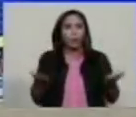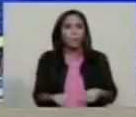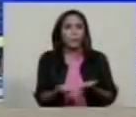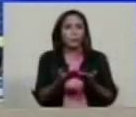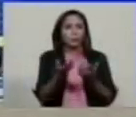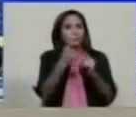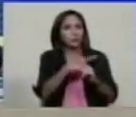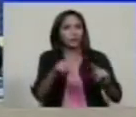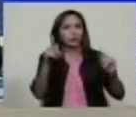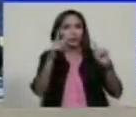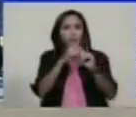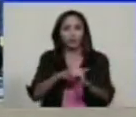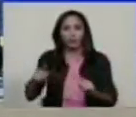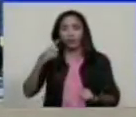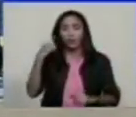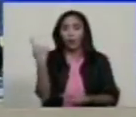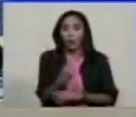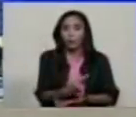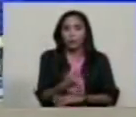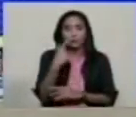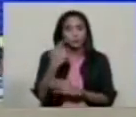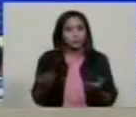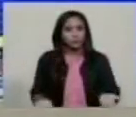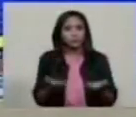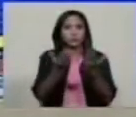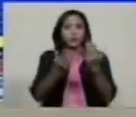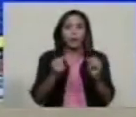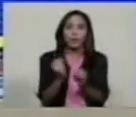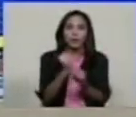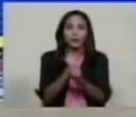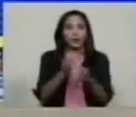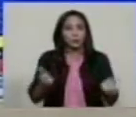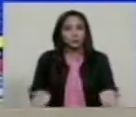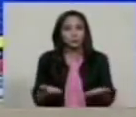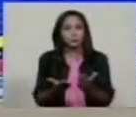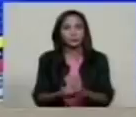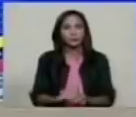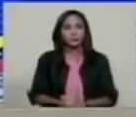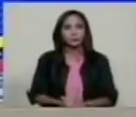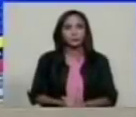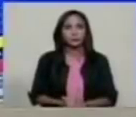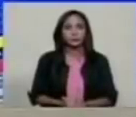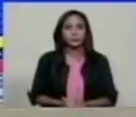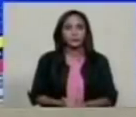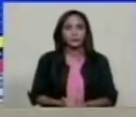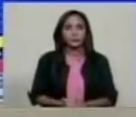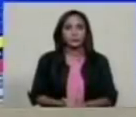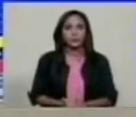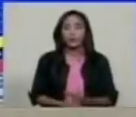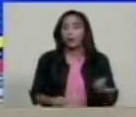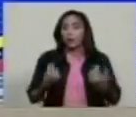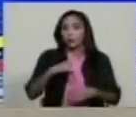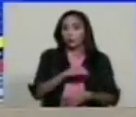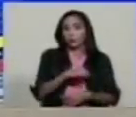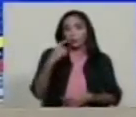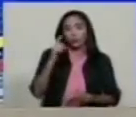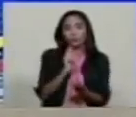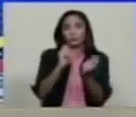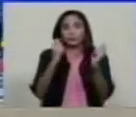tenemos la obligación de construirlo. Y nosotros estamos en la fase de construir otro